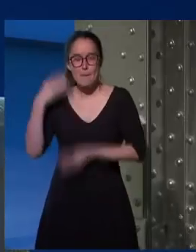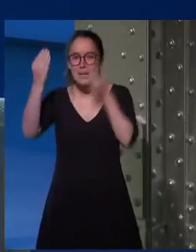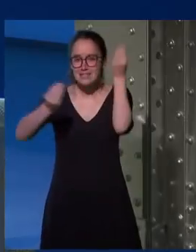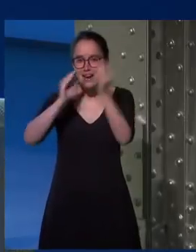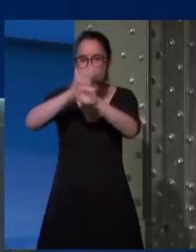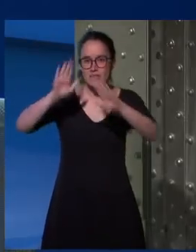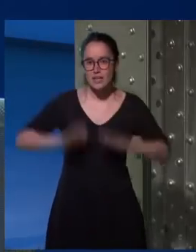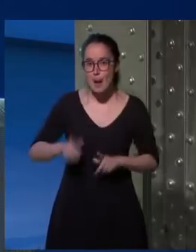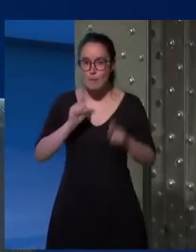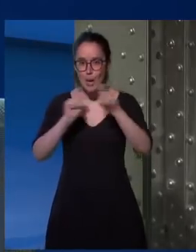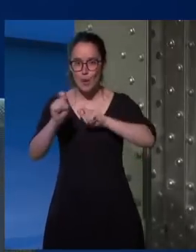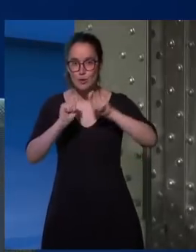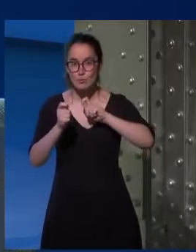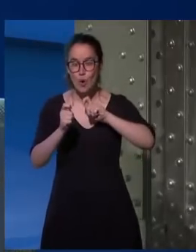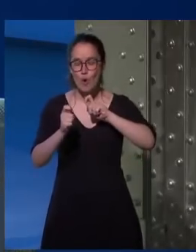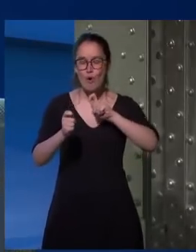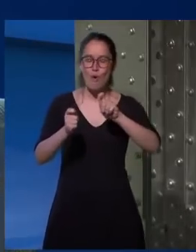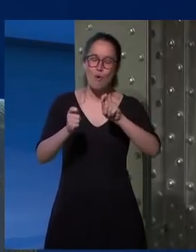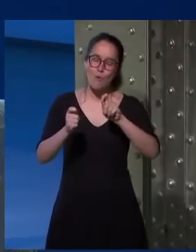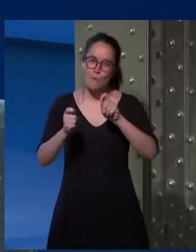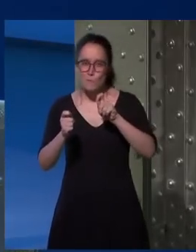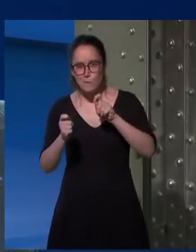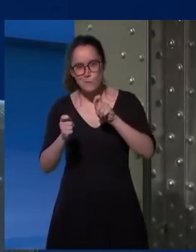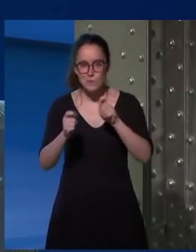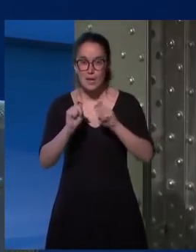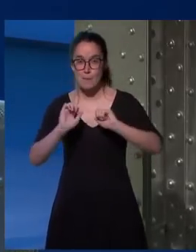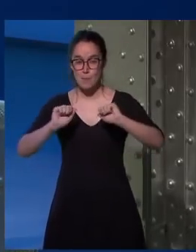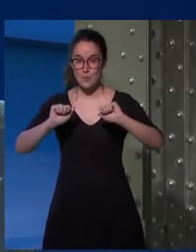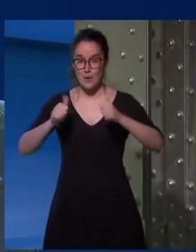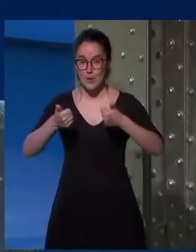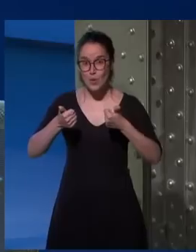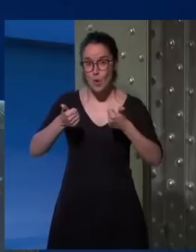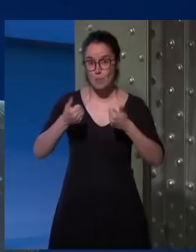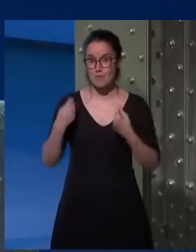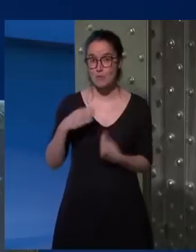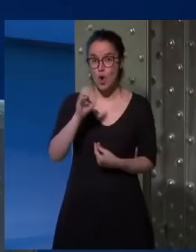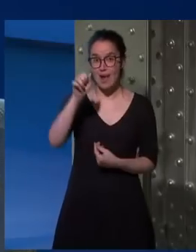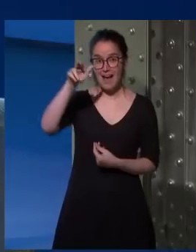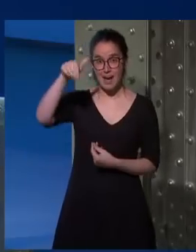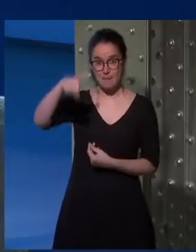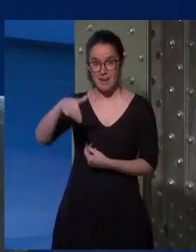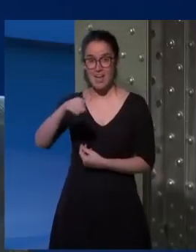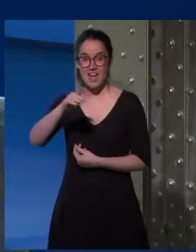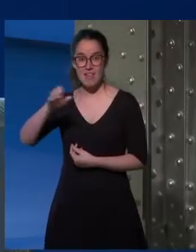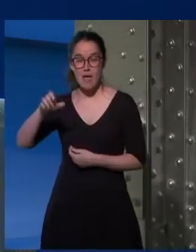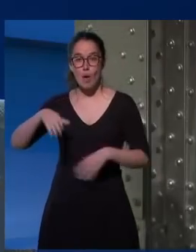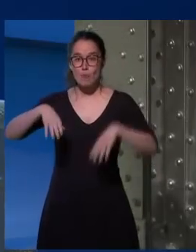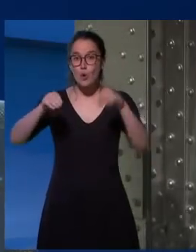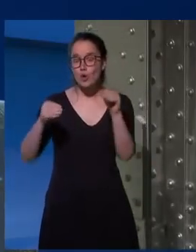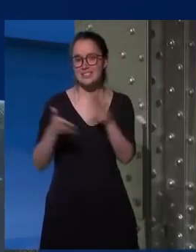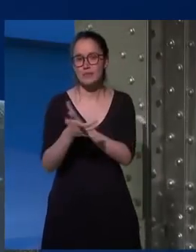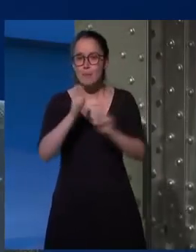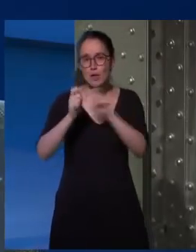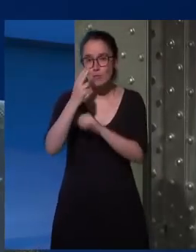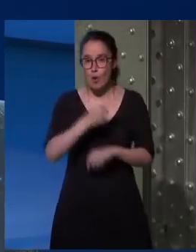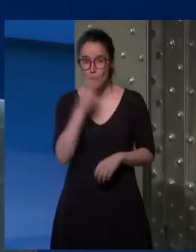final el periodismo es un poco el periodismo que empezó mostrando Carmen de Burgos, por ejemplo, ¿no? Un periodismo comprometido y